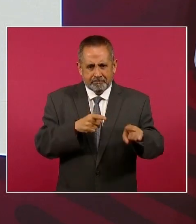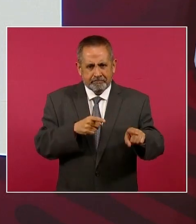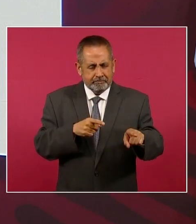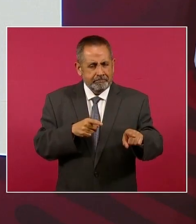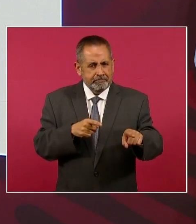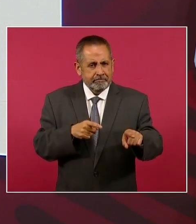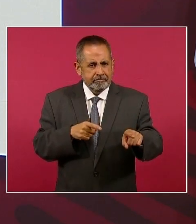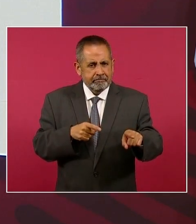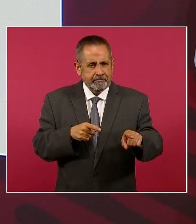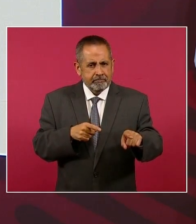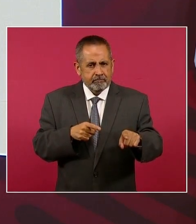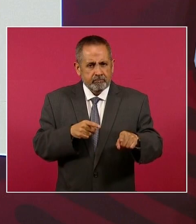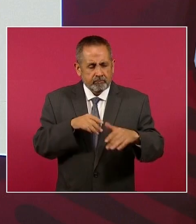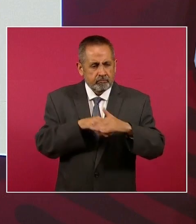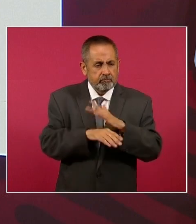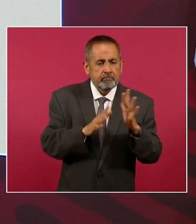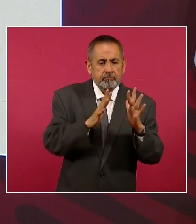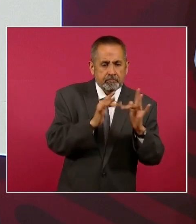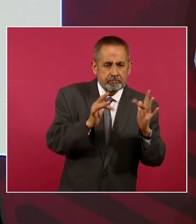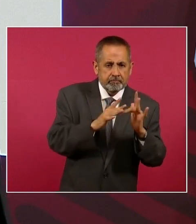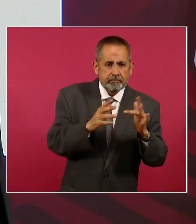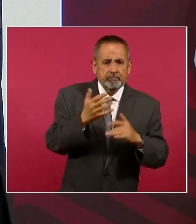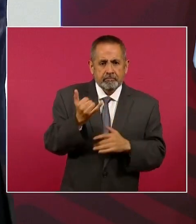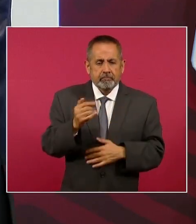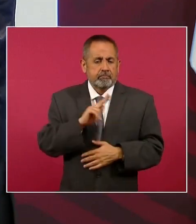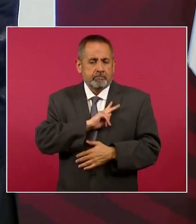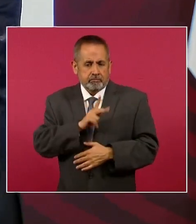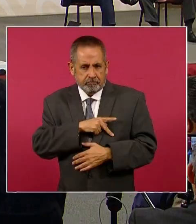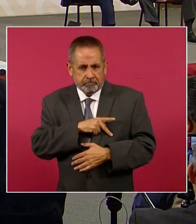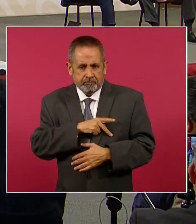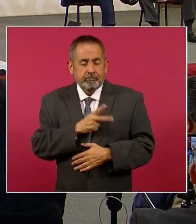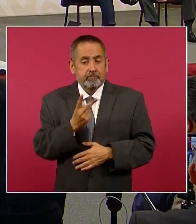en francés y portugués,